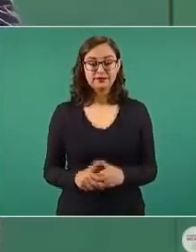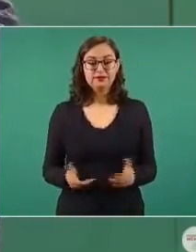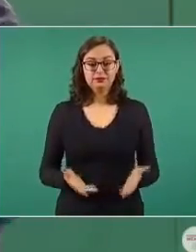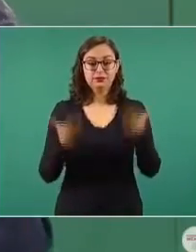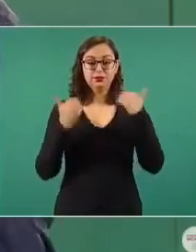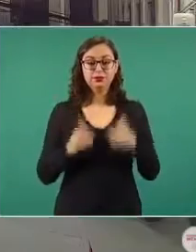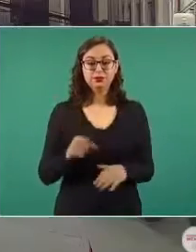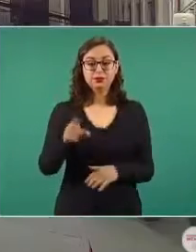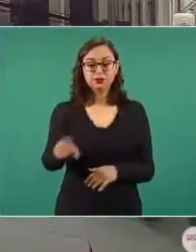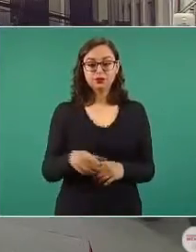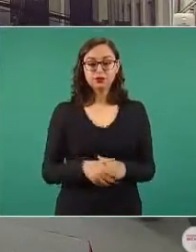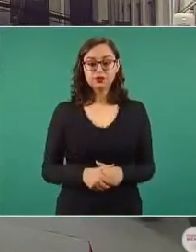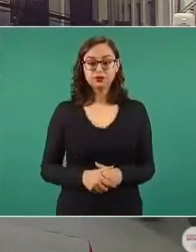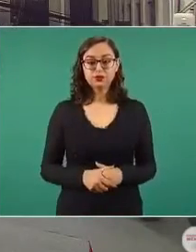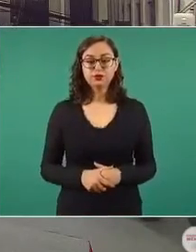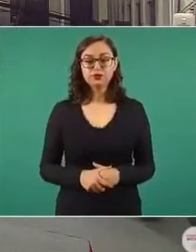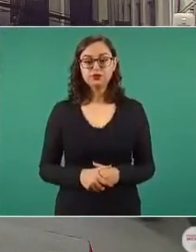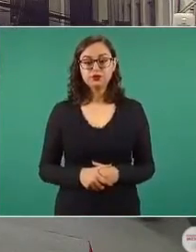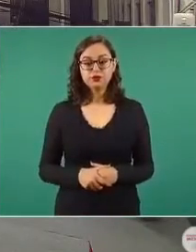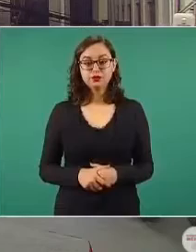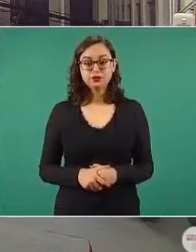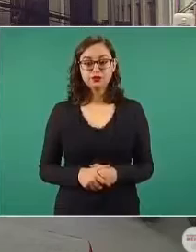Adelante.